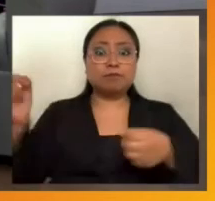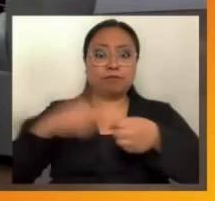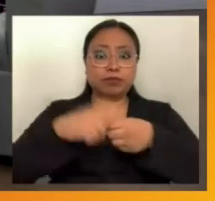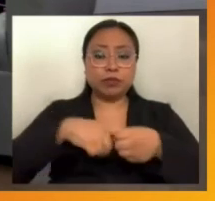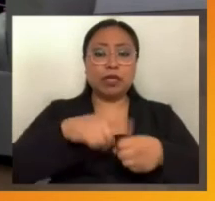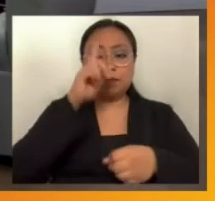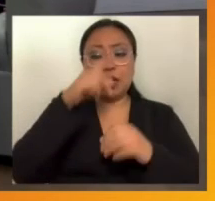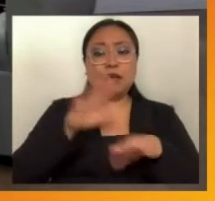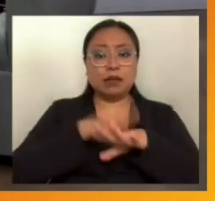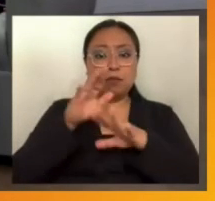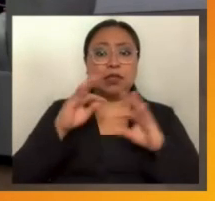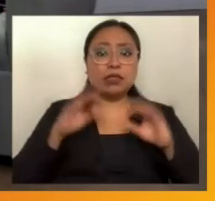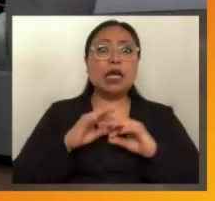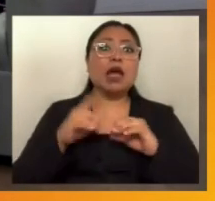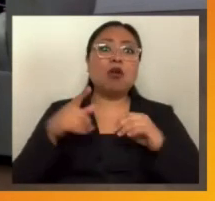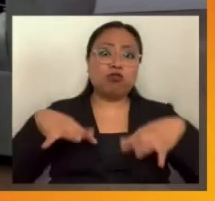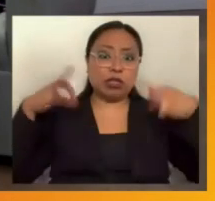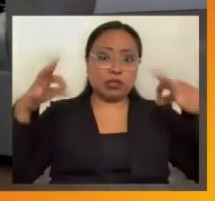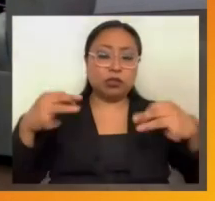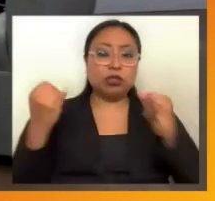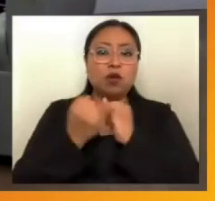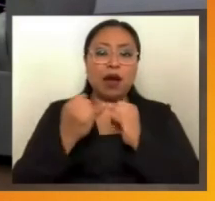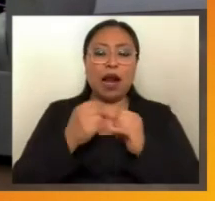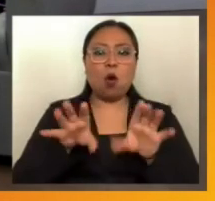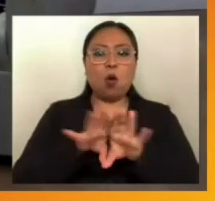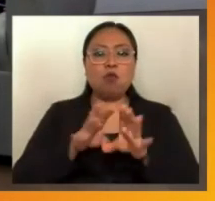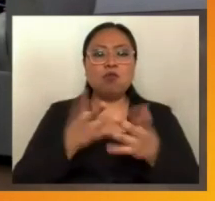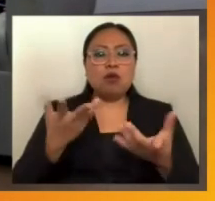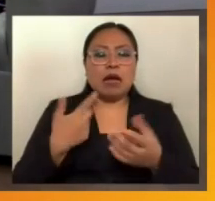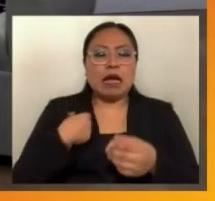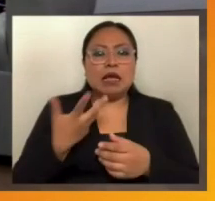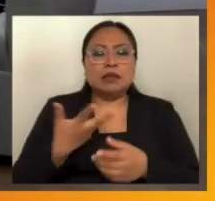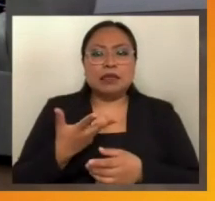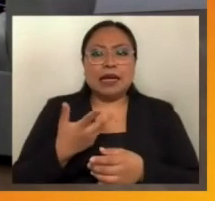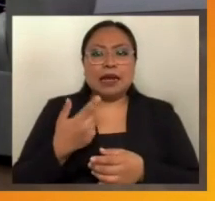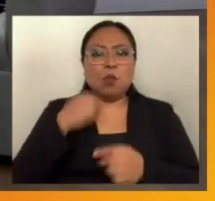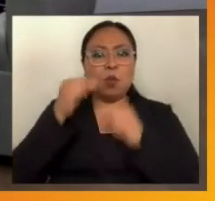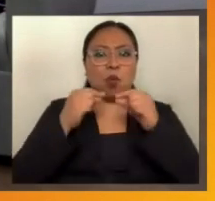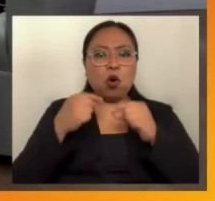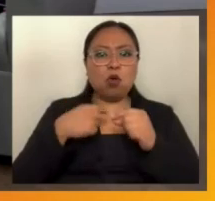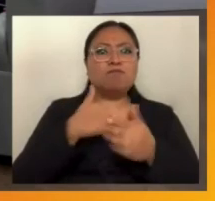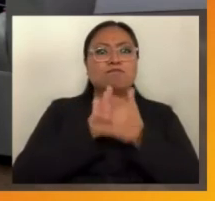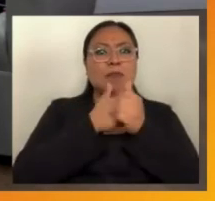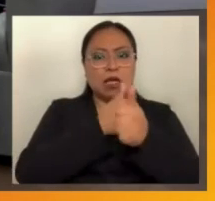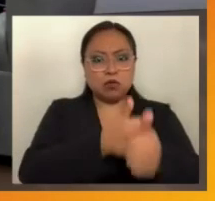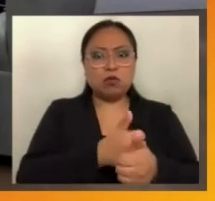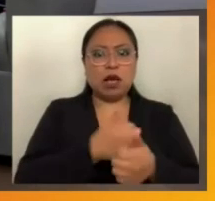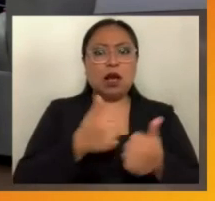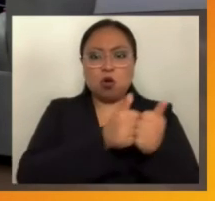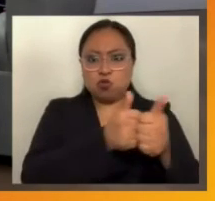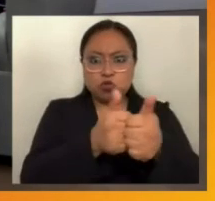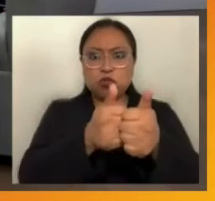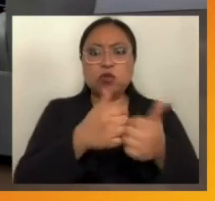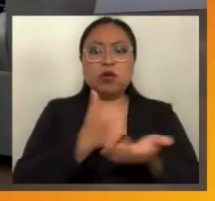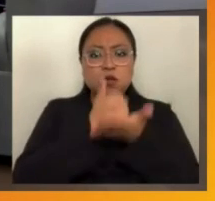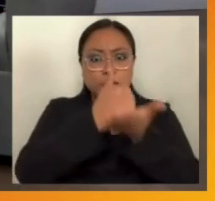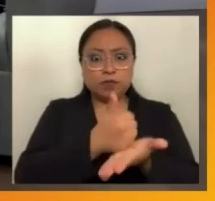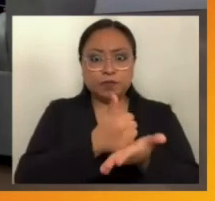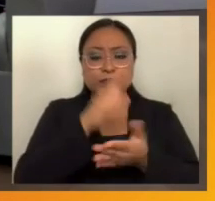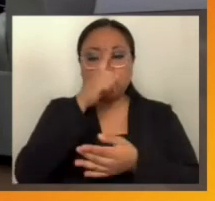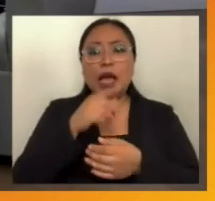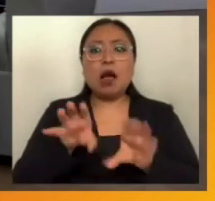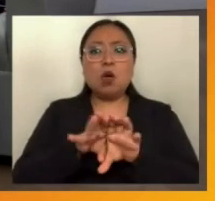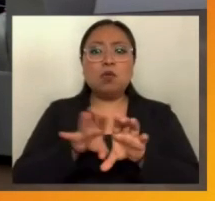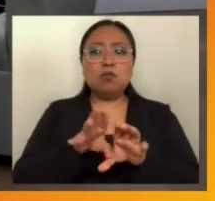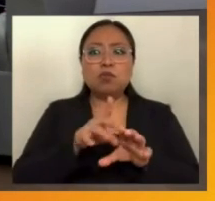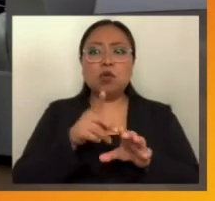sociedad civil, a que crean en esta causa con ayuda se puede salir. Entonces, pues no sé si